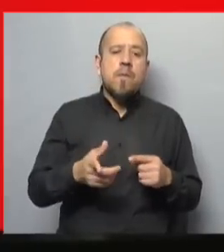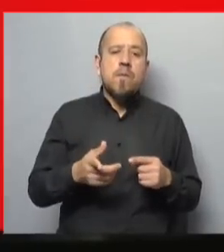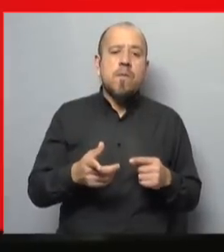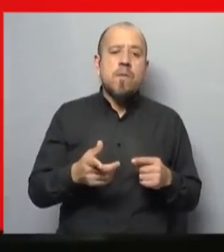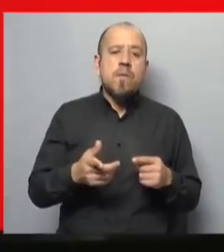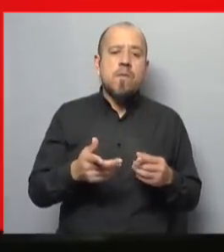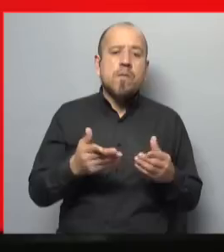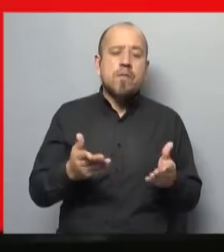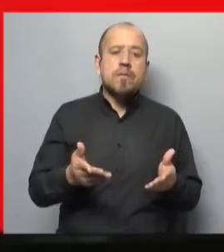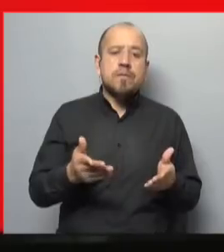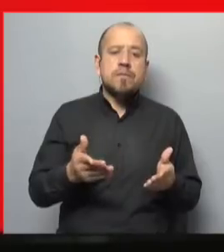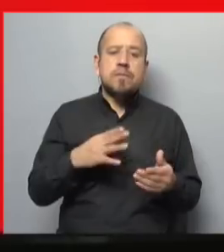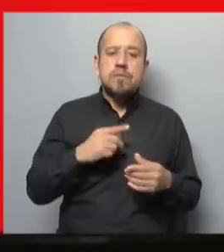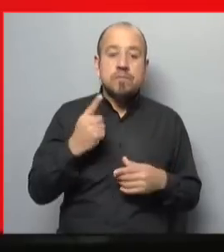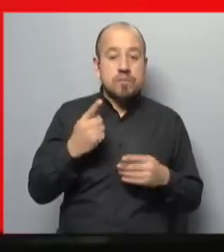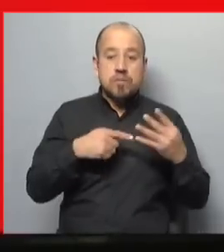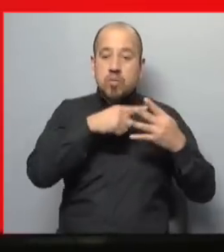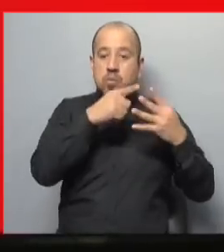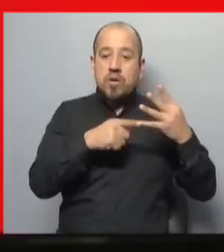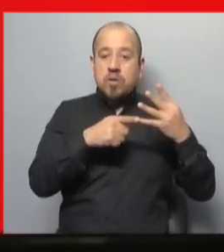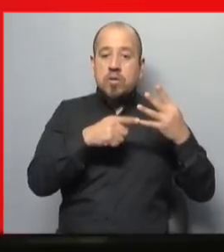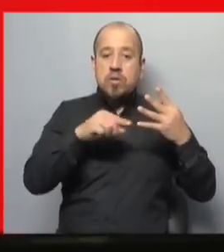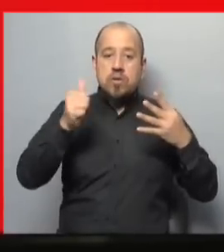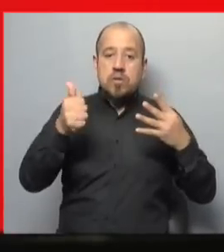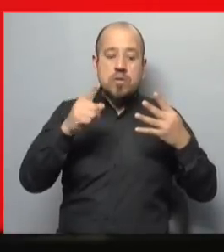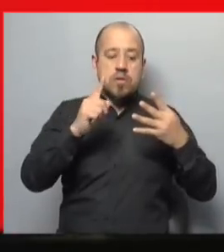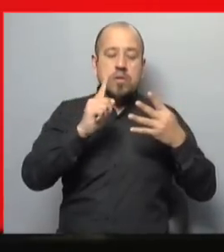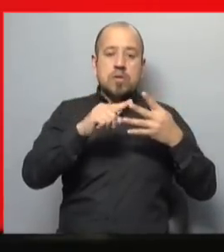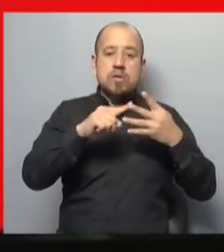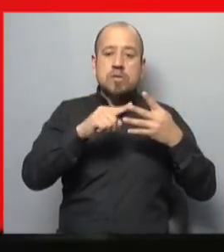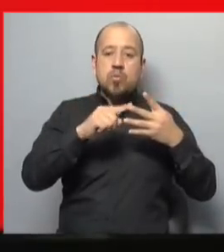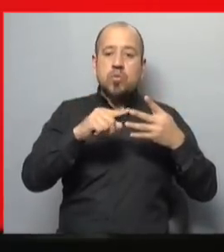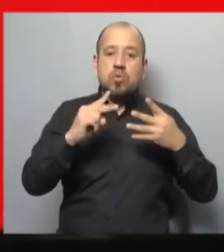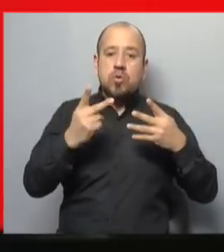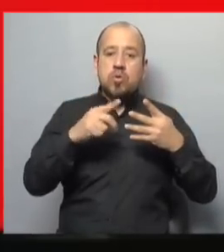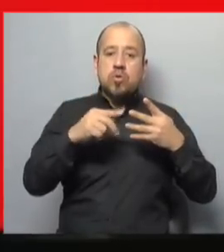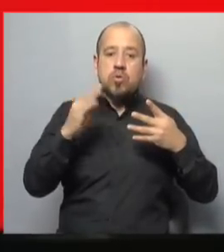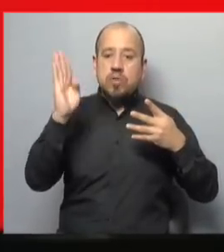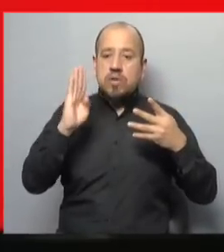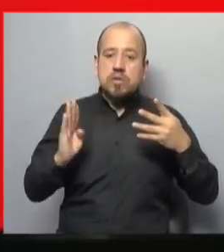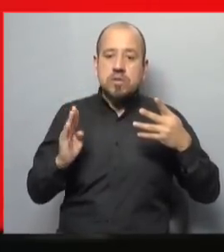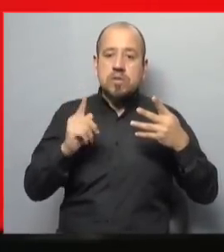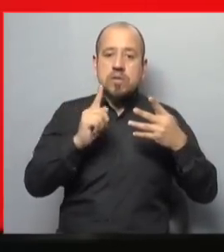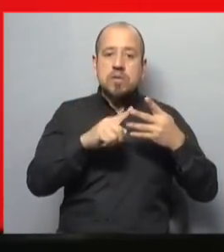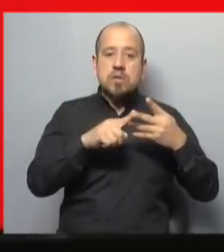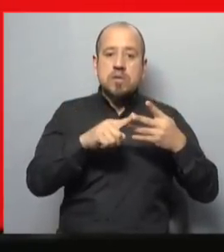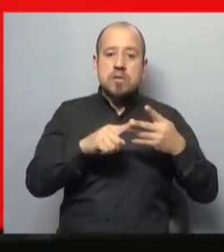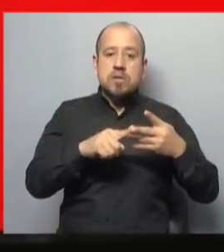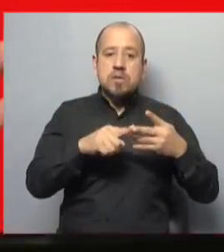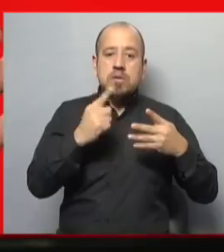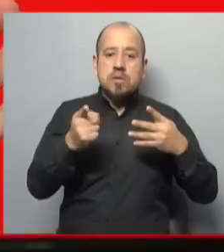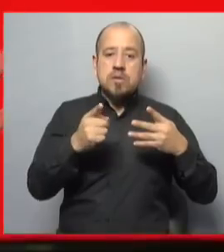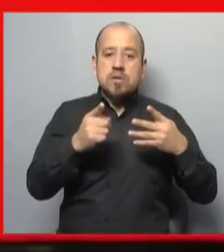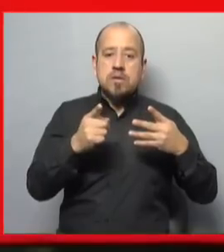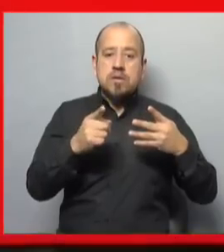tenemos que pasar primero grupo pues si pasamos segundo novato cabras y casi segura ahora también si pasamos brasil podemos soñar